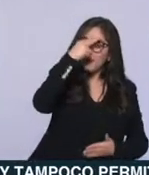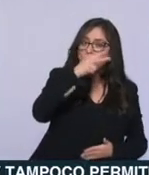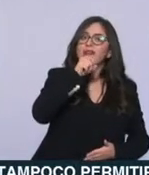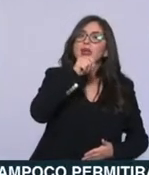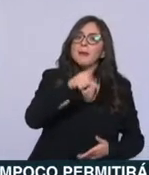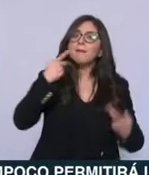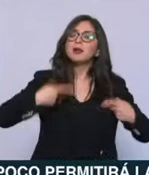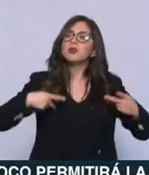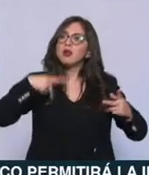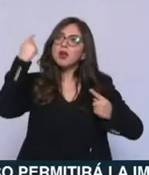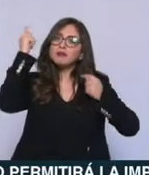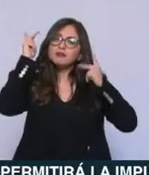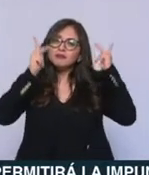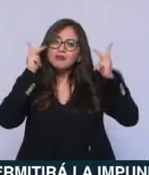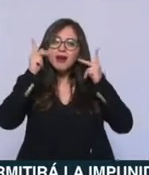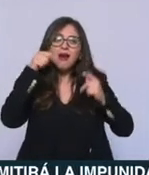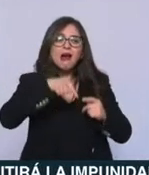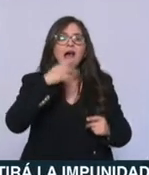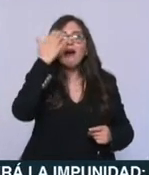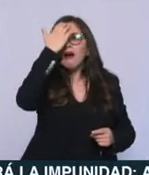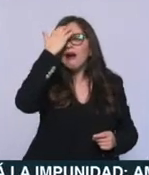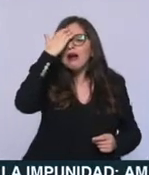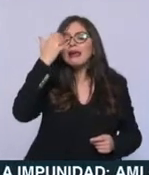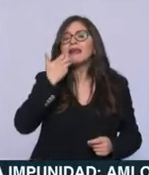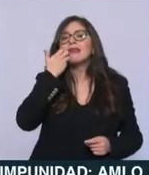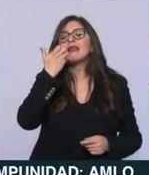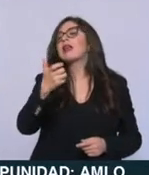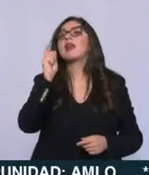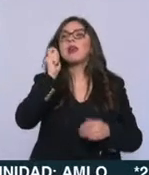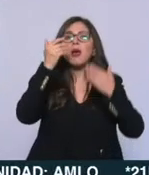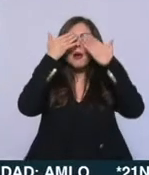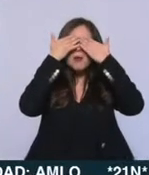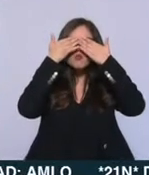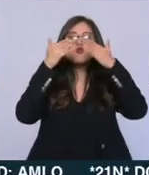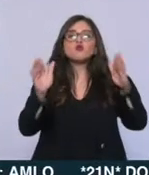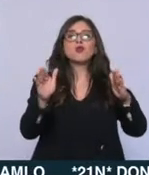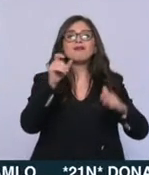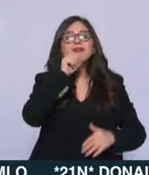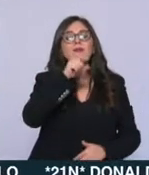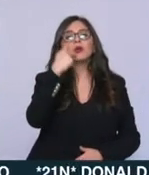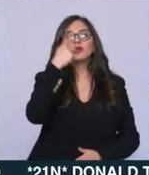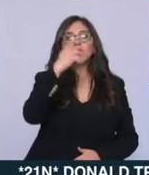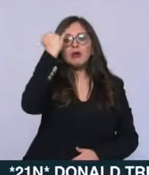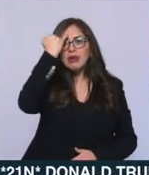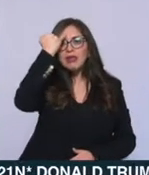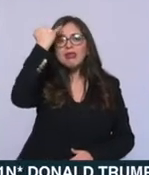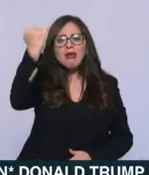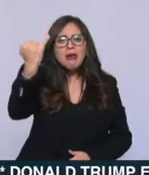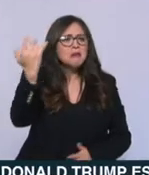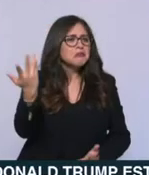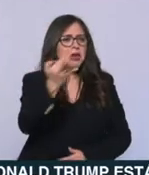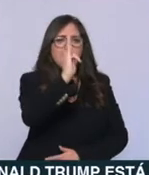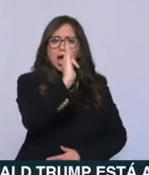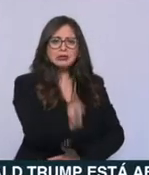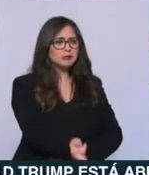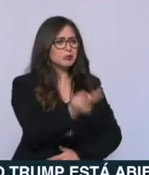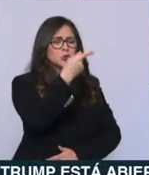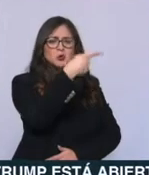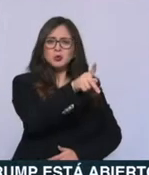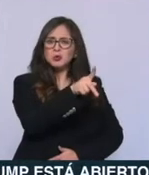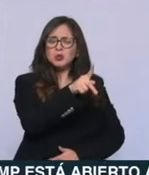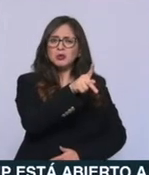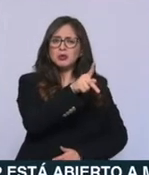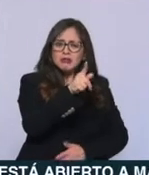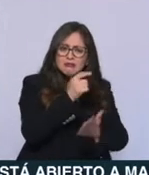Y en una fecha tan especial que nos invita también a abrir la mente y abrir nuestros pensamientos para aceptar a las personas de la